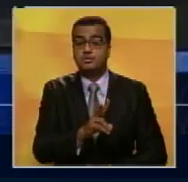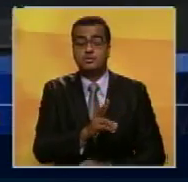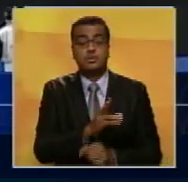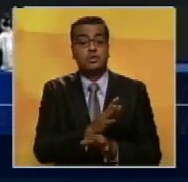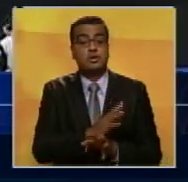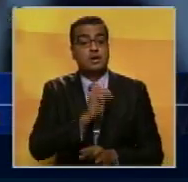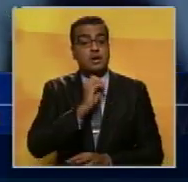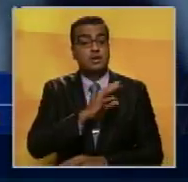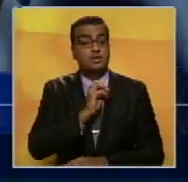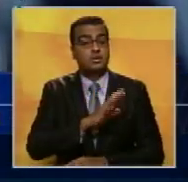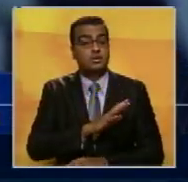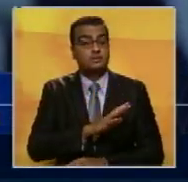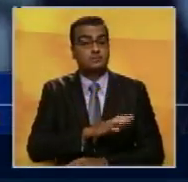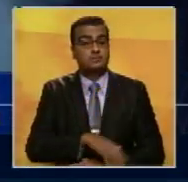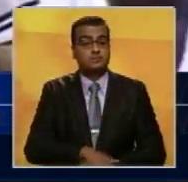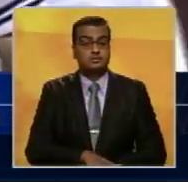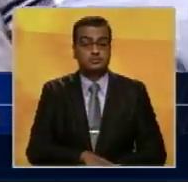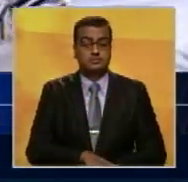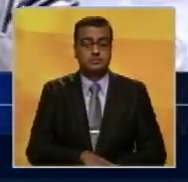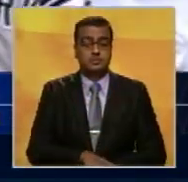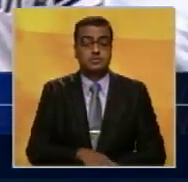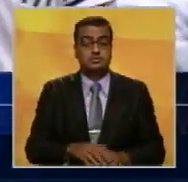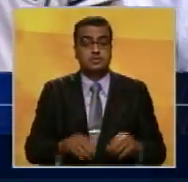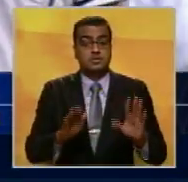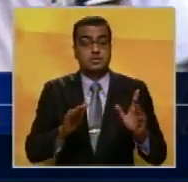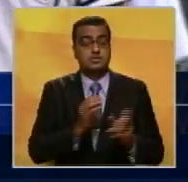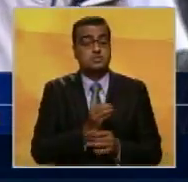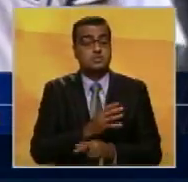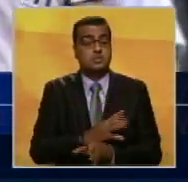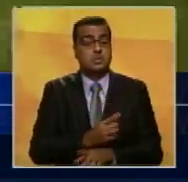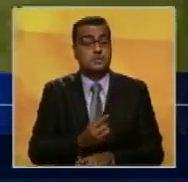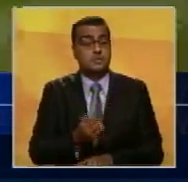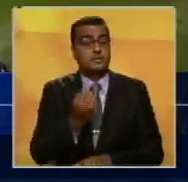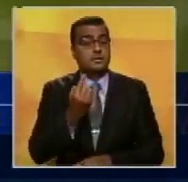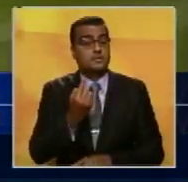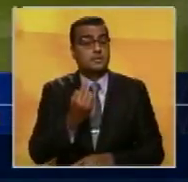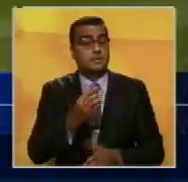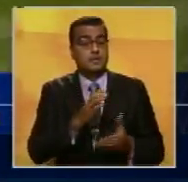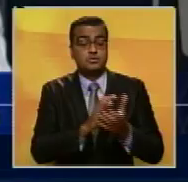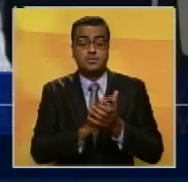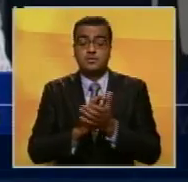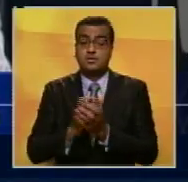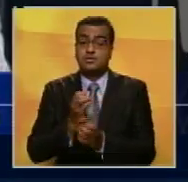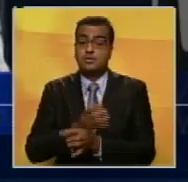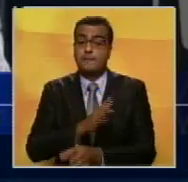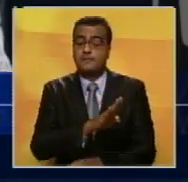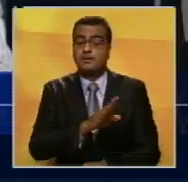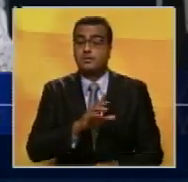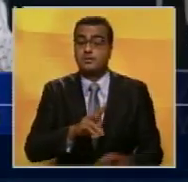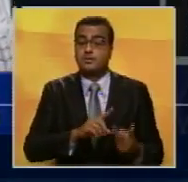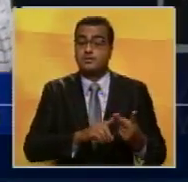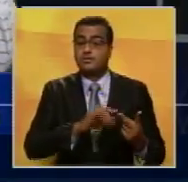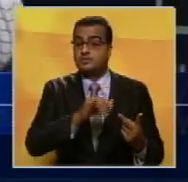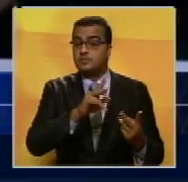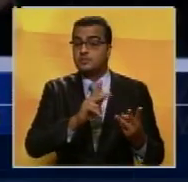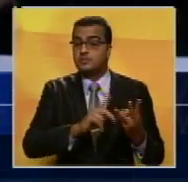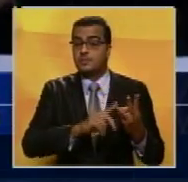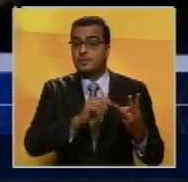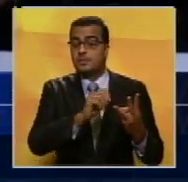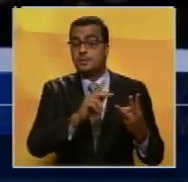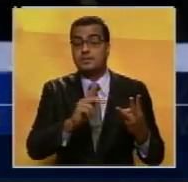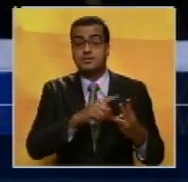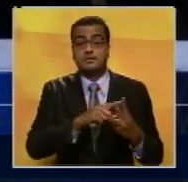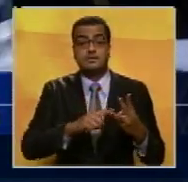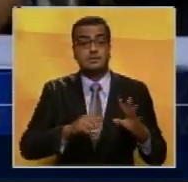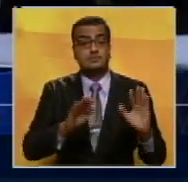en la historia de la franquicia al cual se le retirará su número y el primero desde que sus compañeros de juego Bernie Williams, Jorge Posada y Andy Pettit